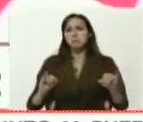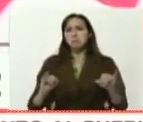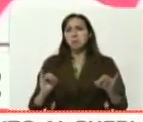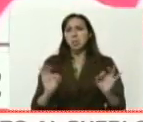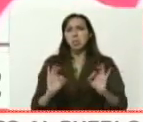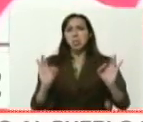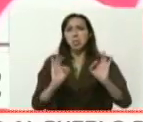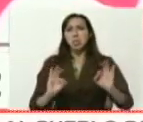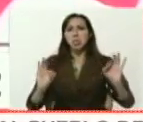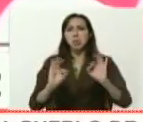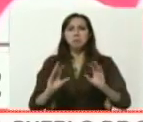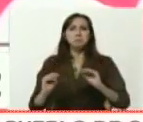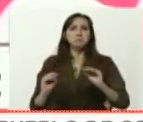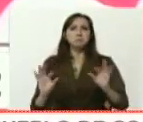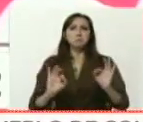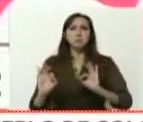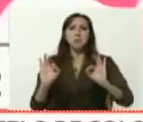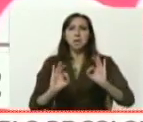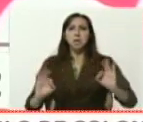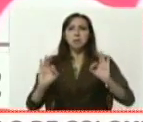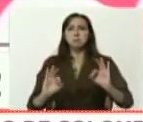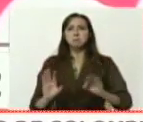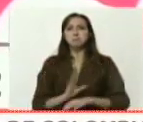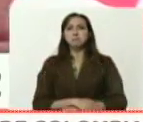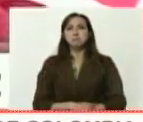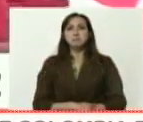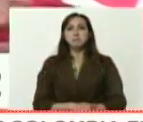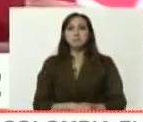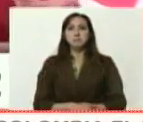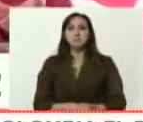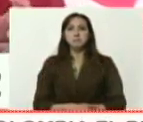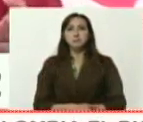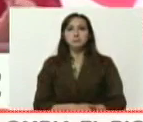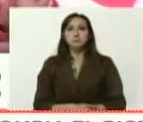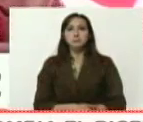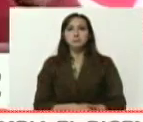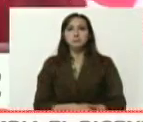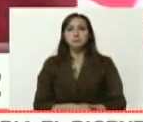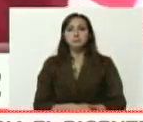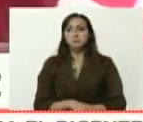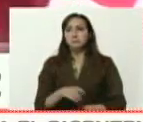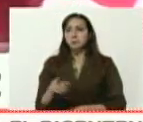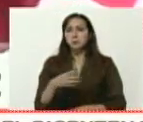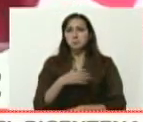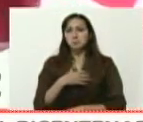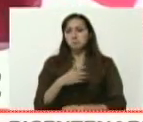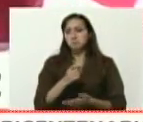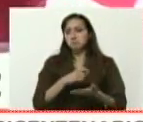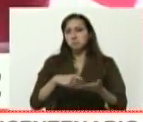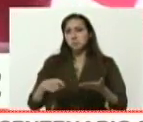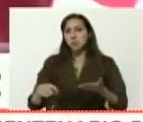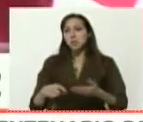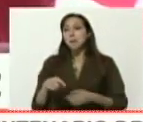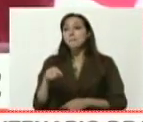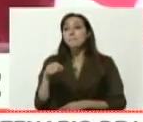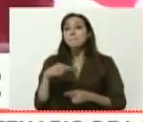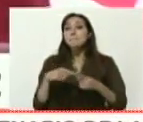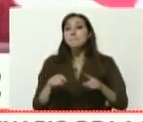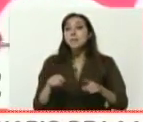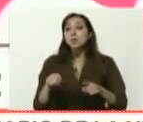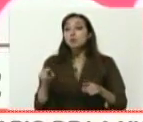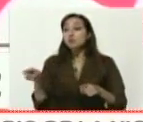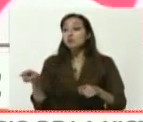Maestro, haga la síntesis. Ahí no se podía llevar todas estas cosas y papeles. Y Jorge Rodríguez, en un papelito